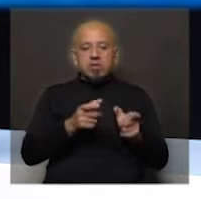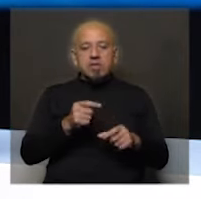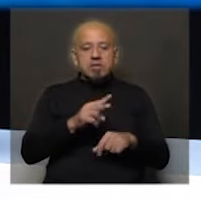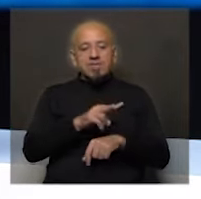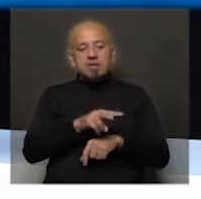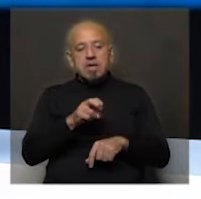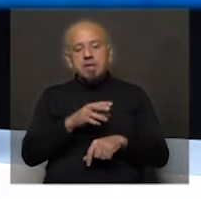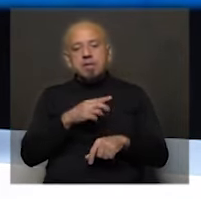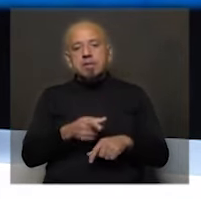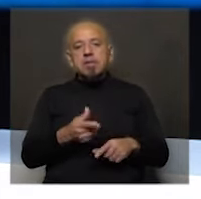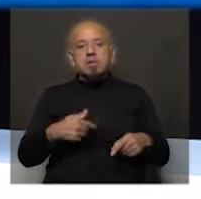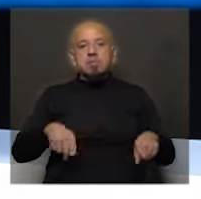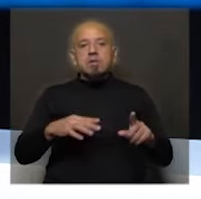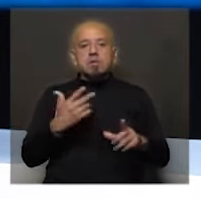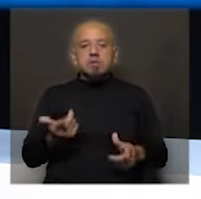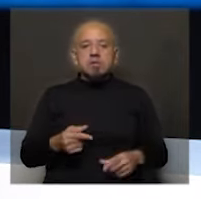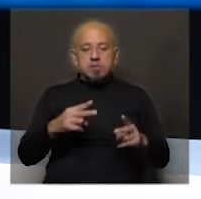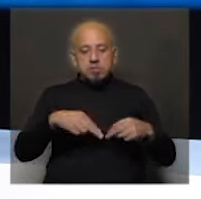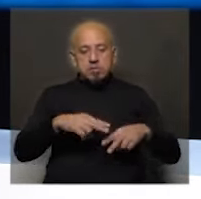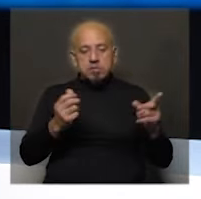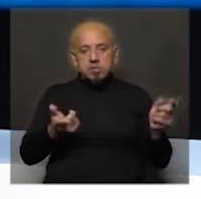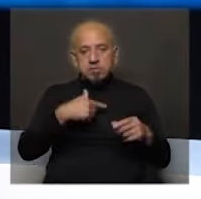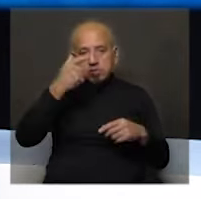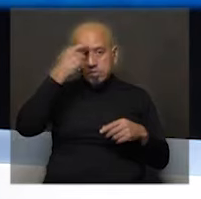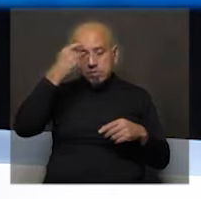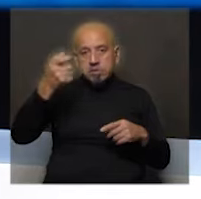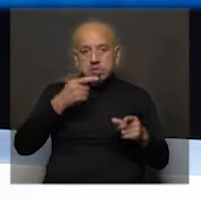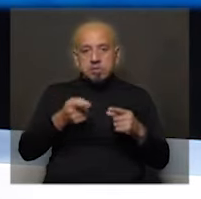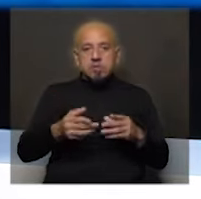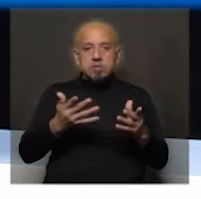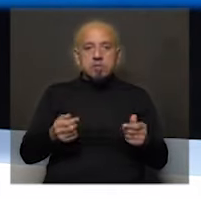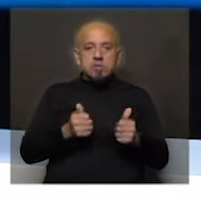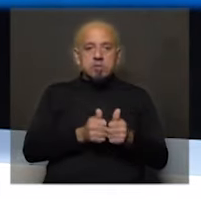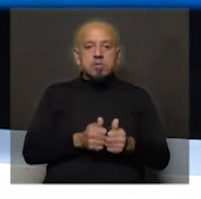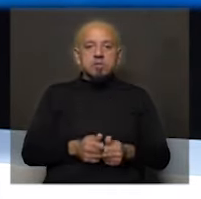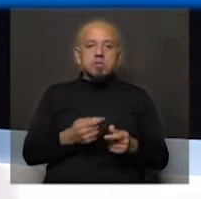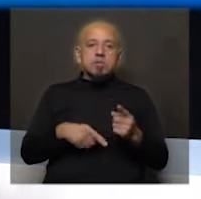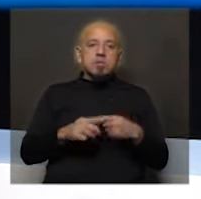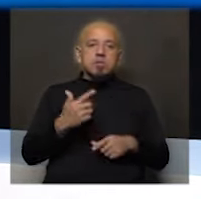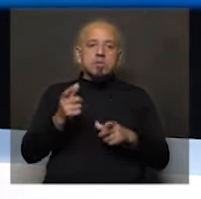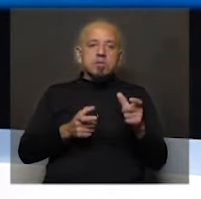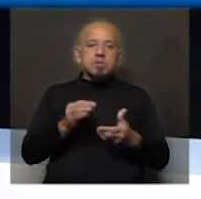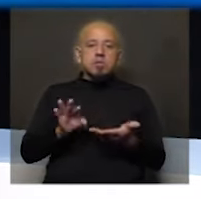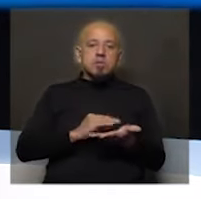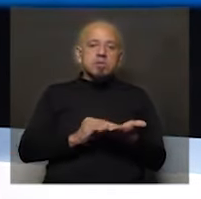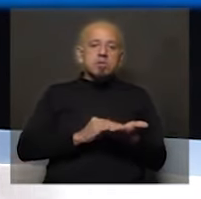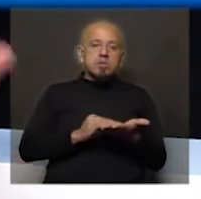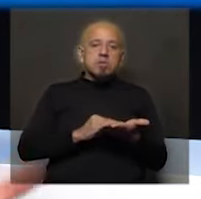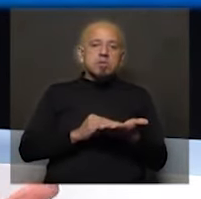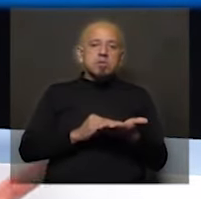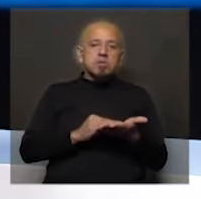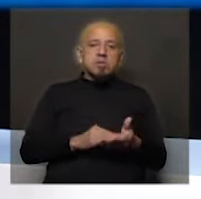los recursos que tienen para investigar y los técnicos de la unidad de víctimas que tienen que acompañar esto así como el personal administrativo para